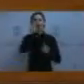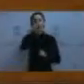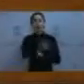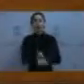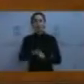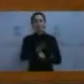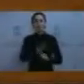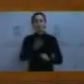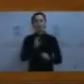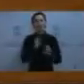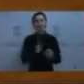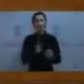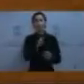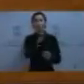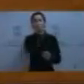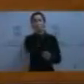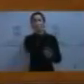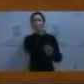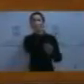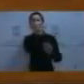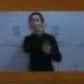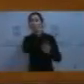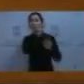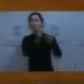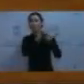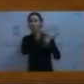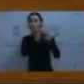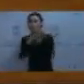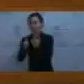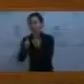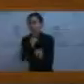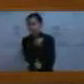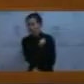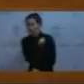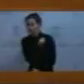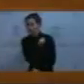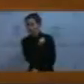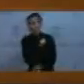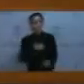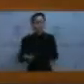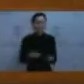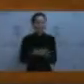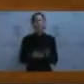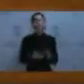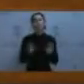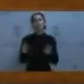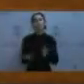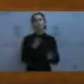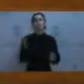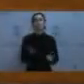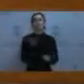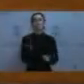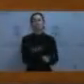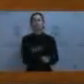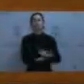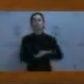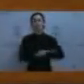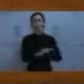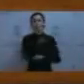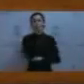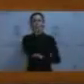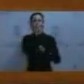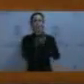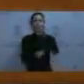del 86. Seguimos esperando. Los sucesivos gobiernos han seguido